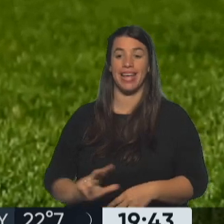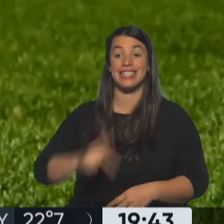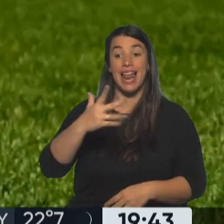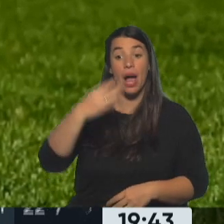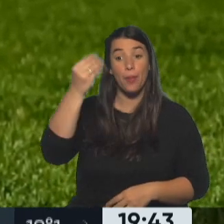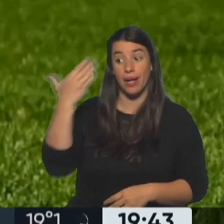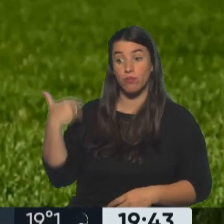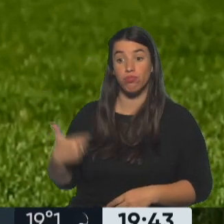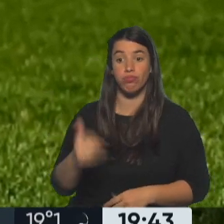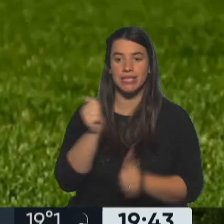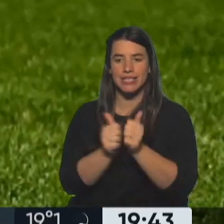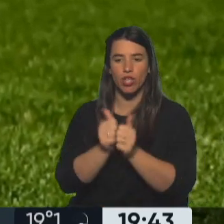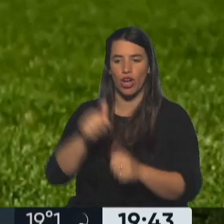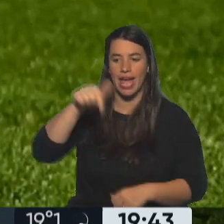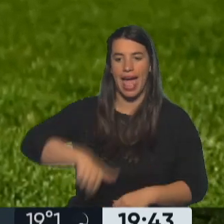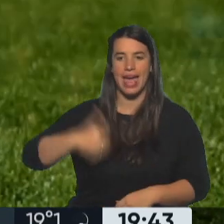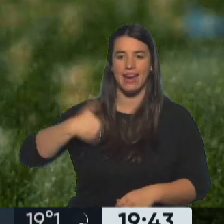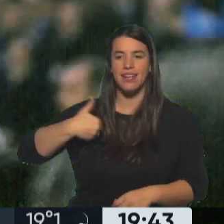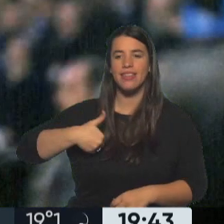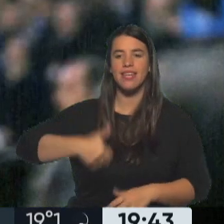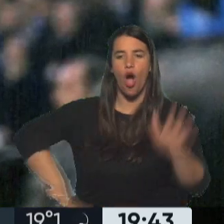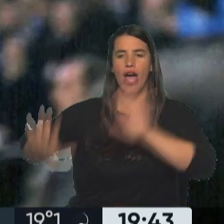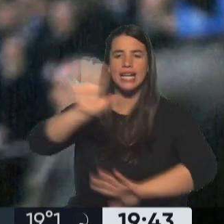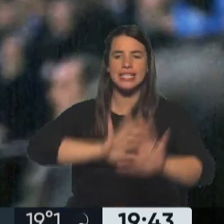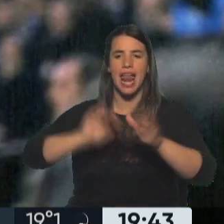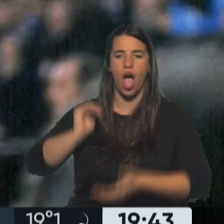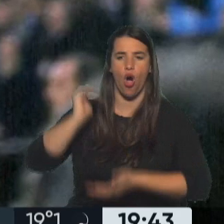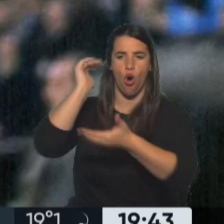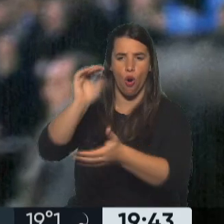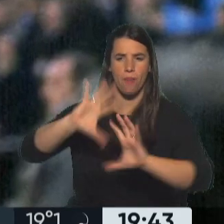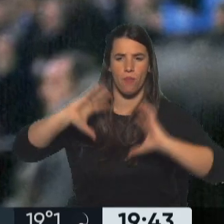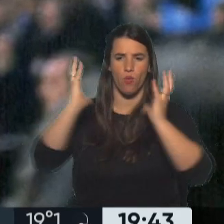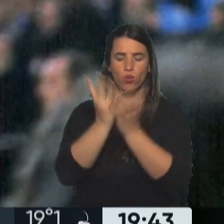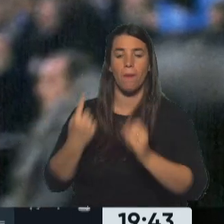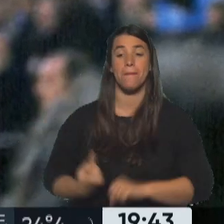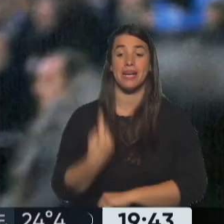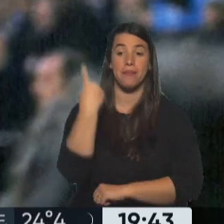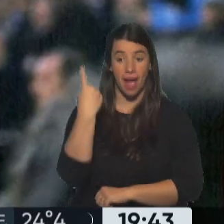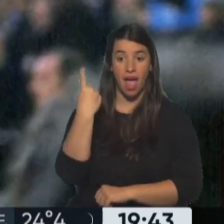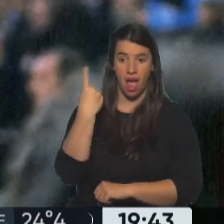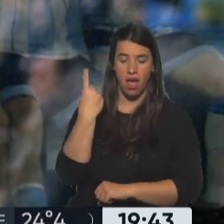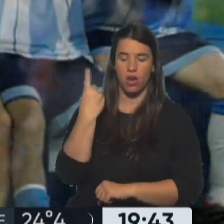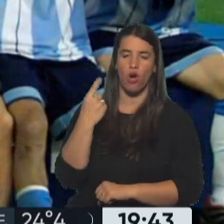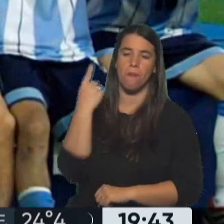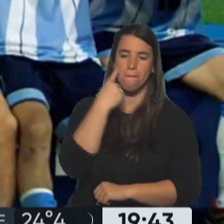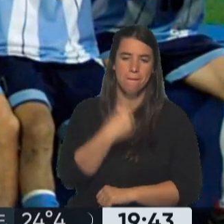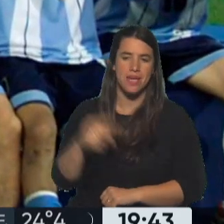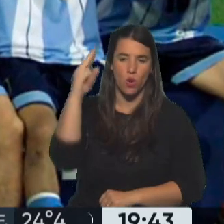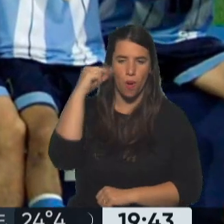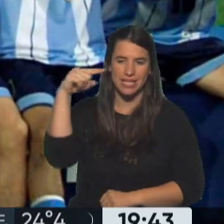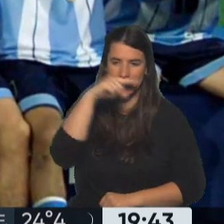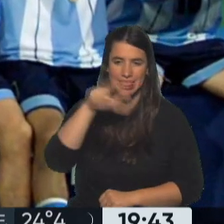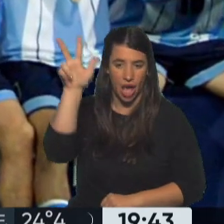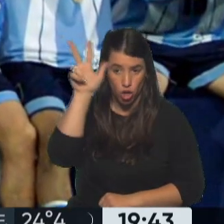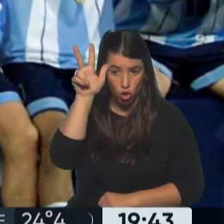en la historia nuestro país organizará una copa del mundo el primero fue el certamen de mayores en 1978 y la edición del